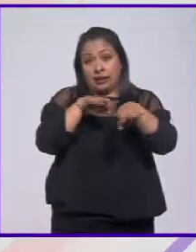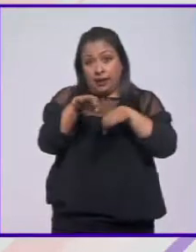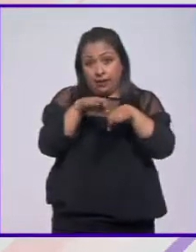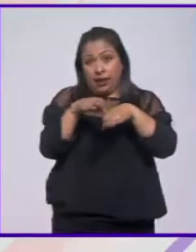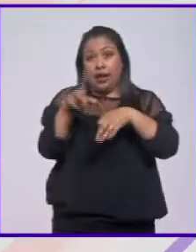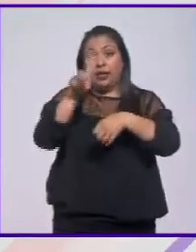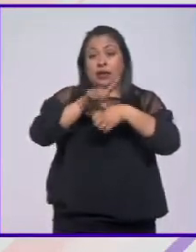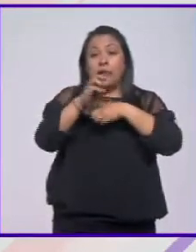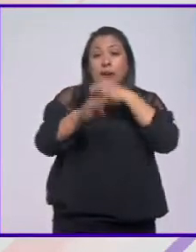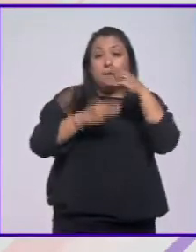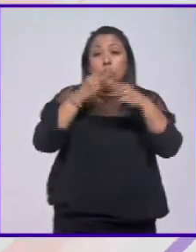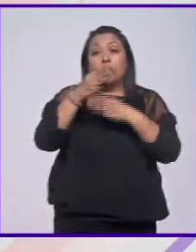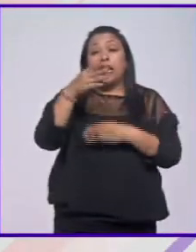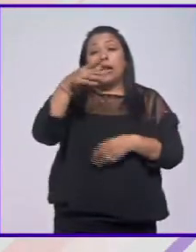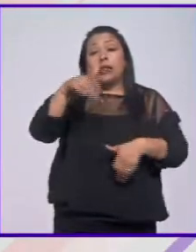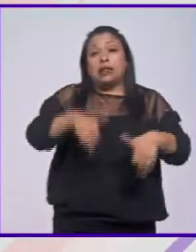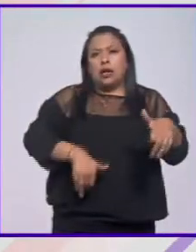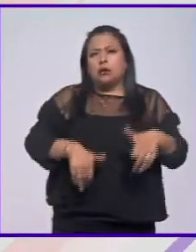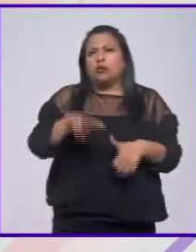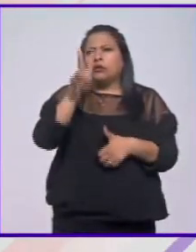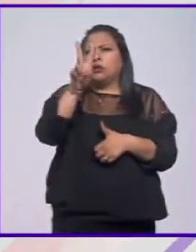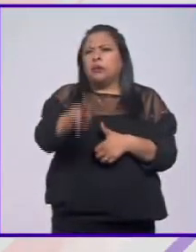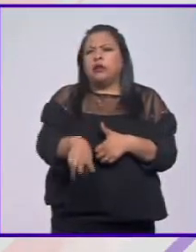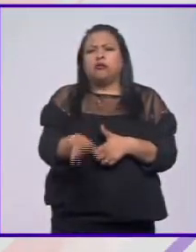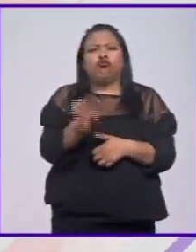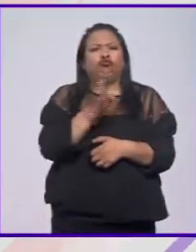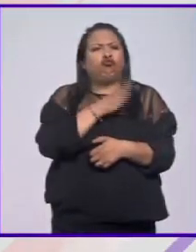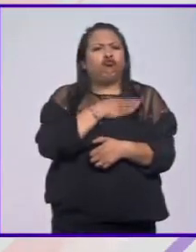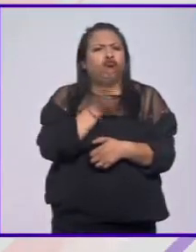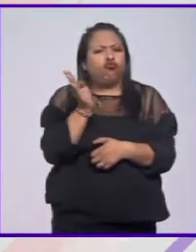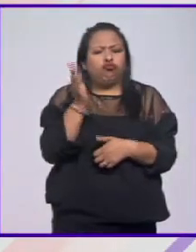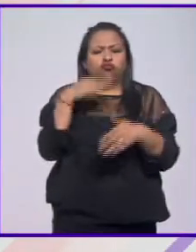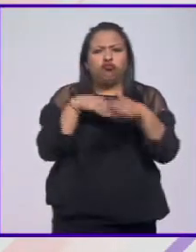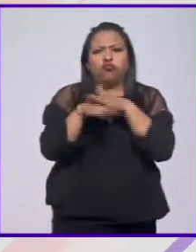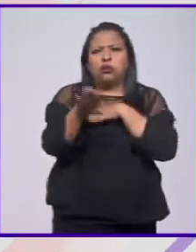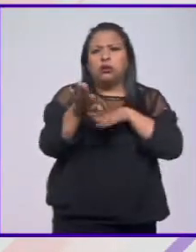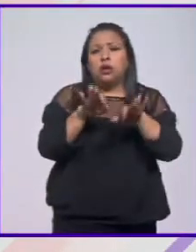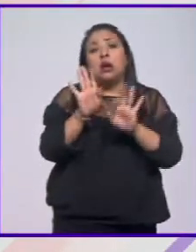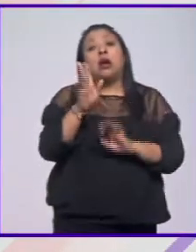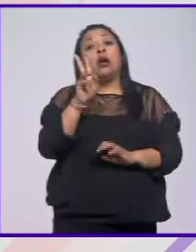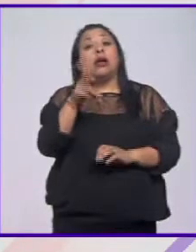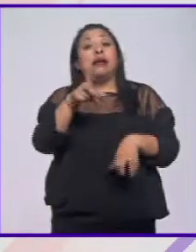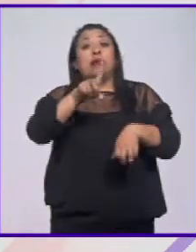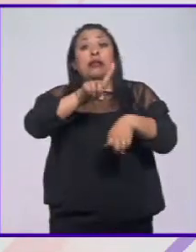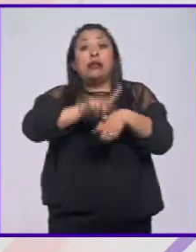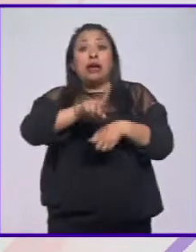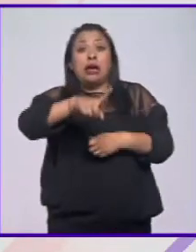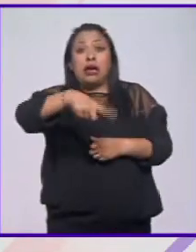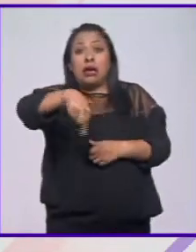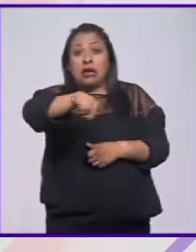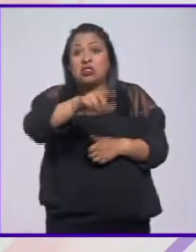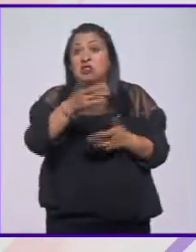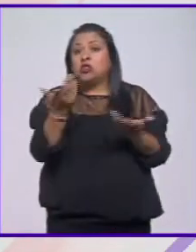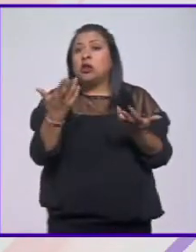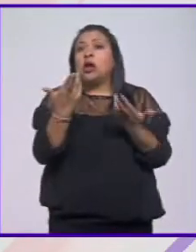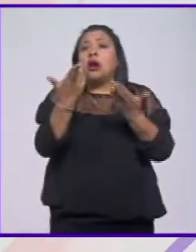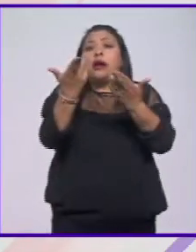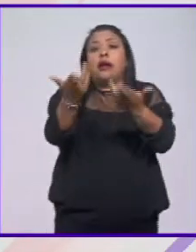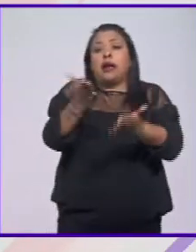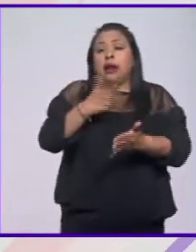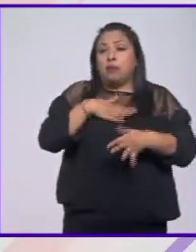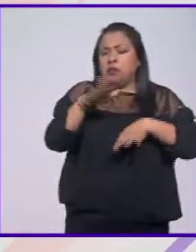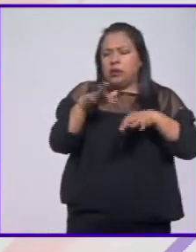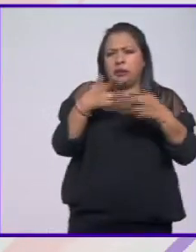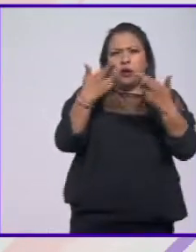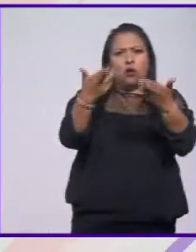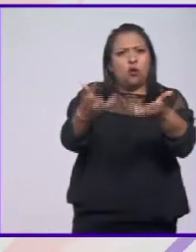al Día Mundial del Teatro lo hacen con una gran generosidad, ¿no? Hemos de decir que es un día donde ellos nos regalan su